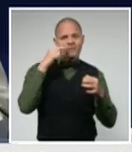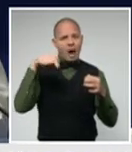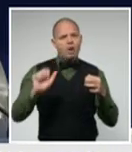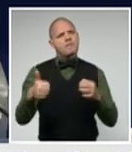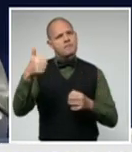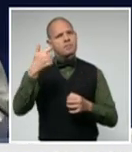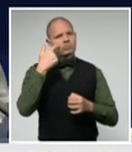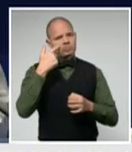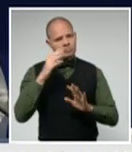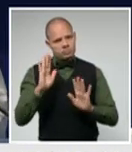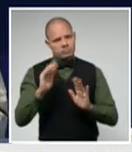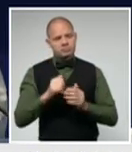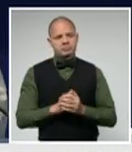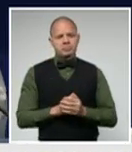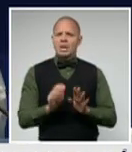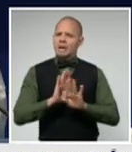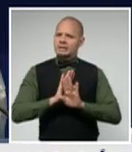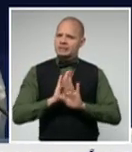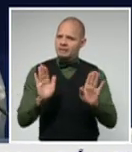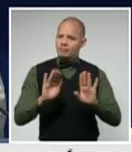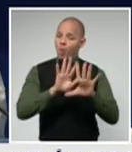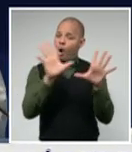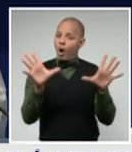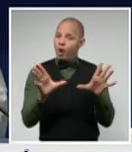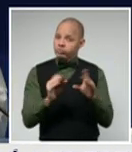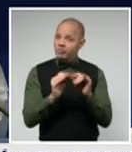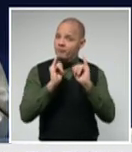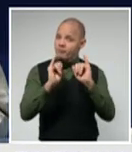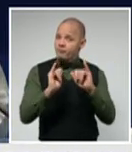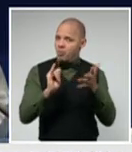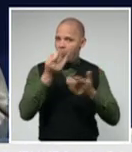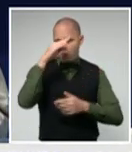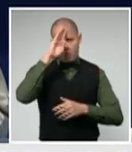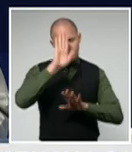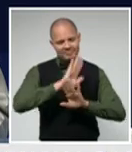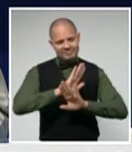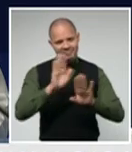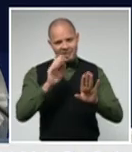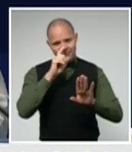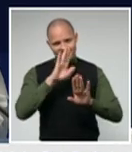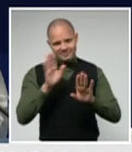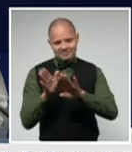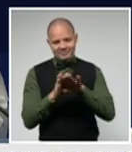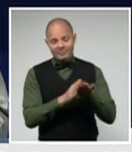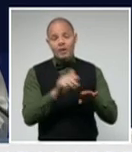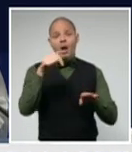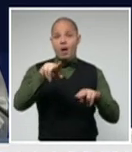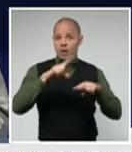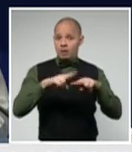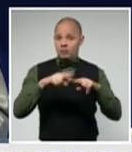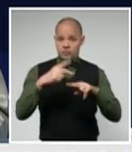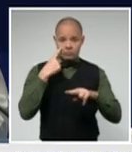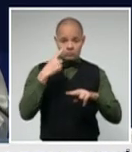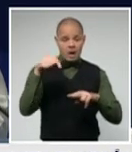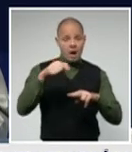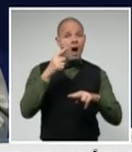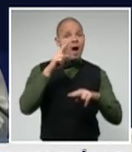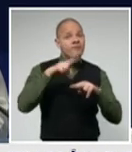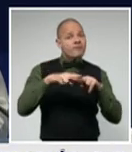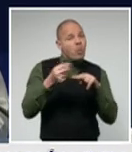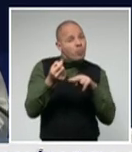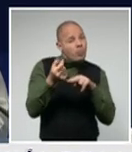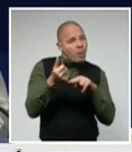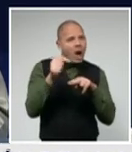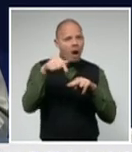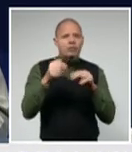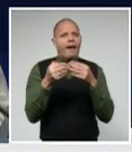Cuba. Hoy la provincia de La Habana, aún en la fase de transmisión autóctona limitada, pero